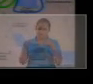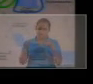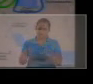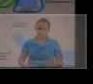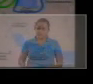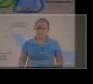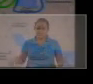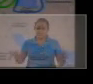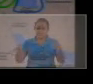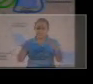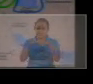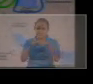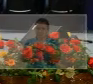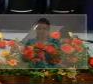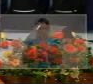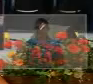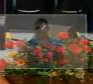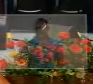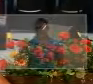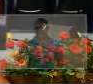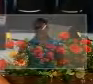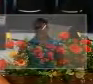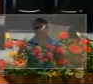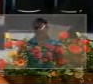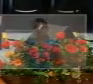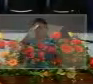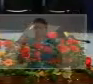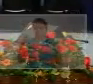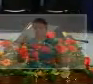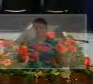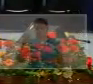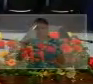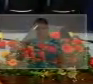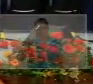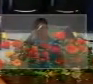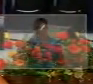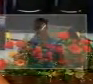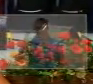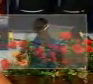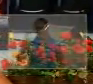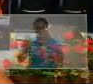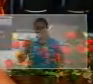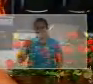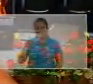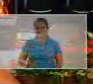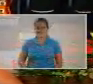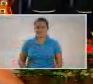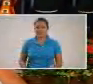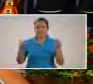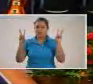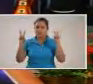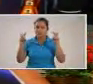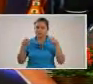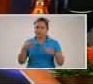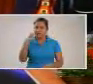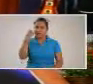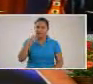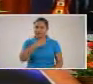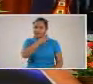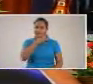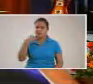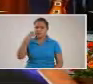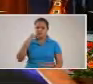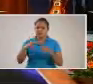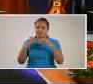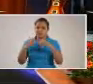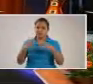Unión Europea, y aquí es donde viene la relación también con el tema que nuestro apóstol nos estuvo enseñando hace un par de semanas acerca de la gran